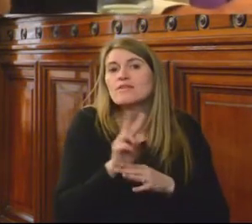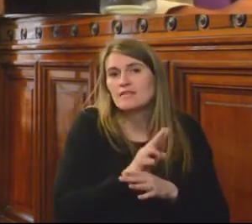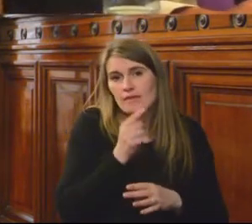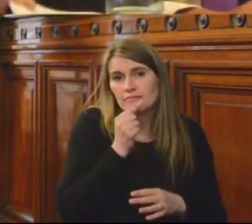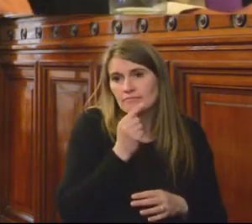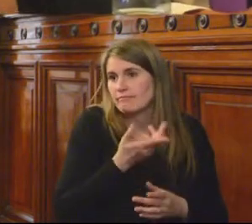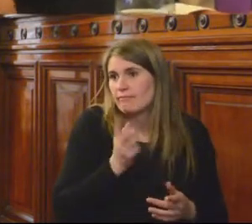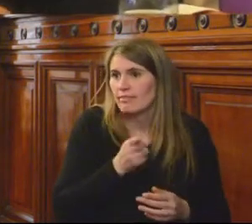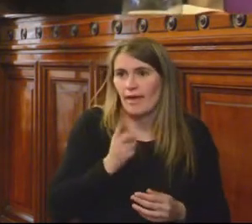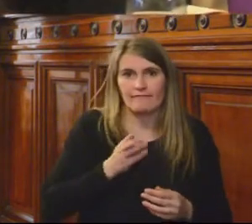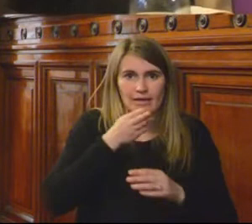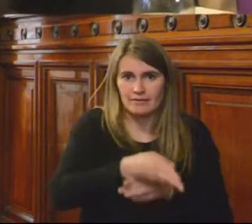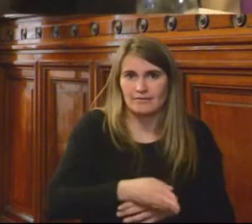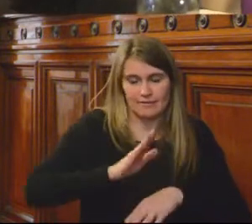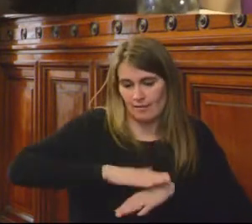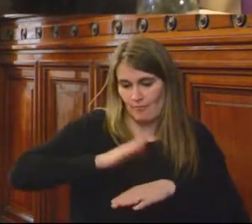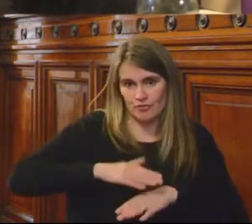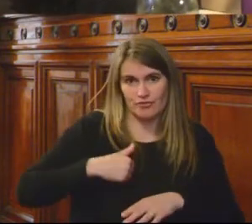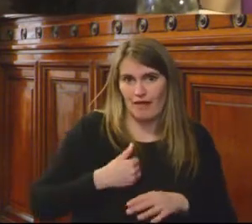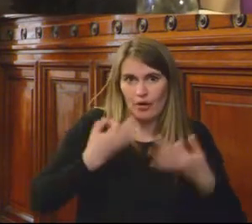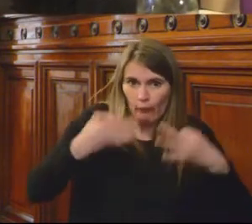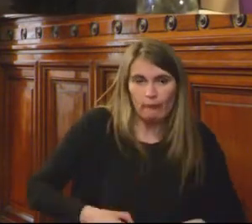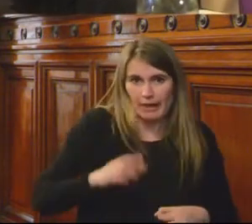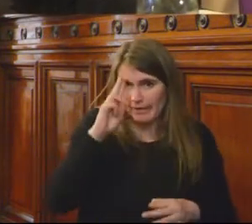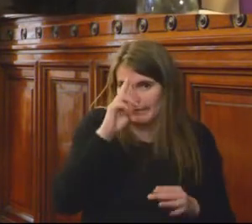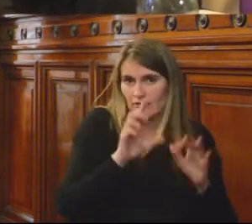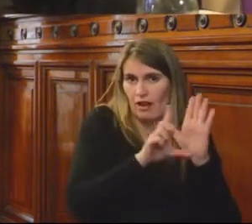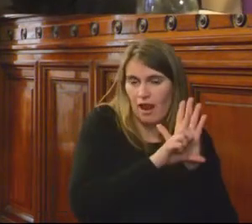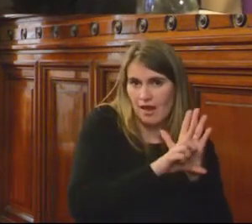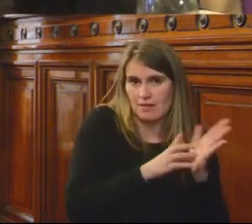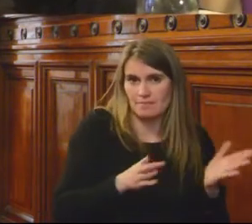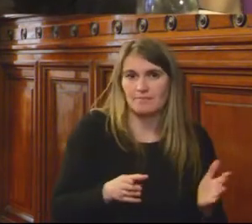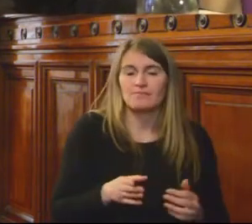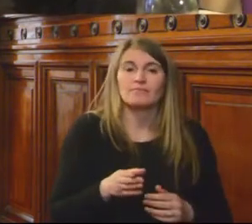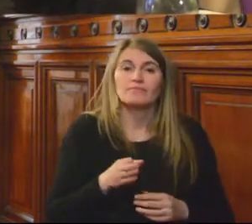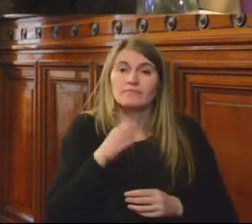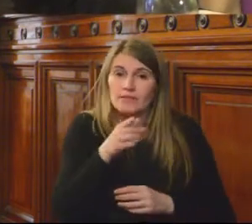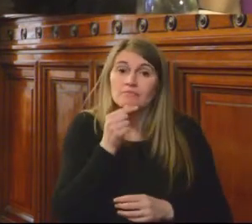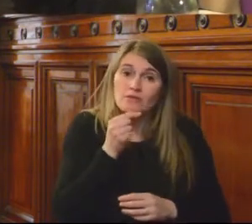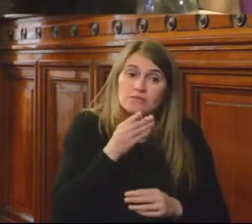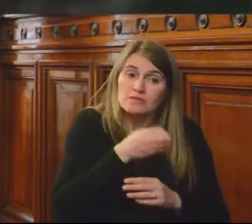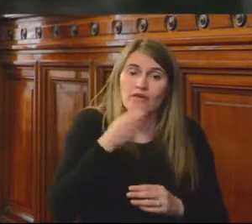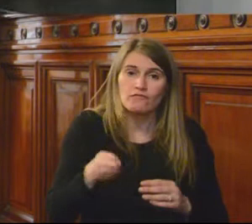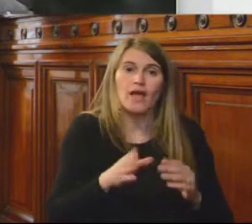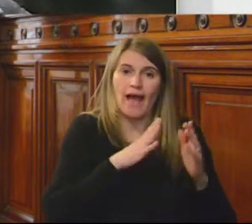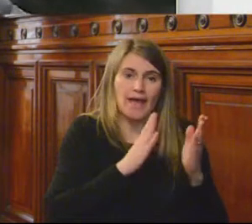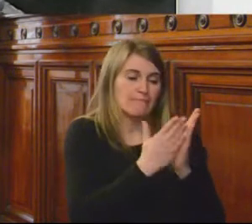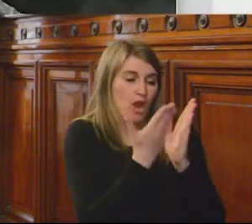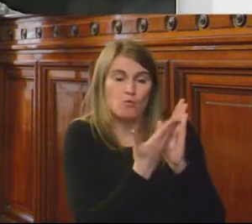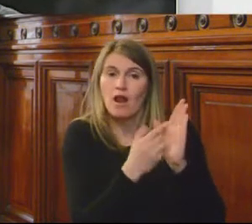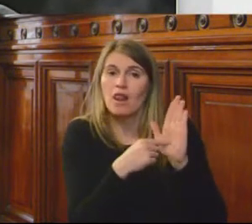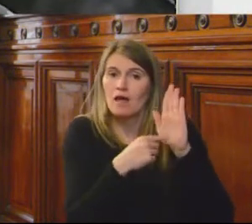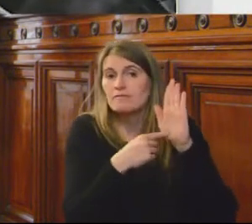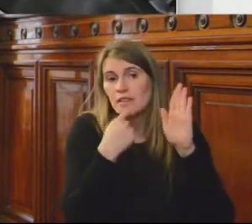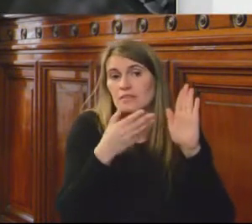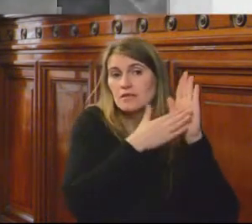para funcionarios encargados de cumplir y hacer cumplir la ley, recogidos, en nuestro caso, en nuestros manuales y protocolos de uso progresivo y diferenciado de